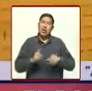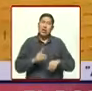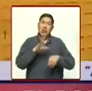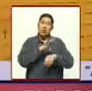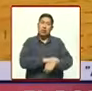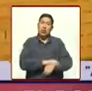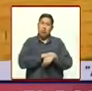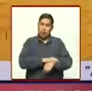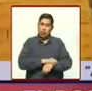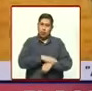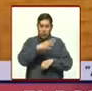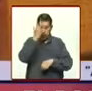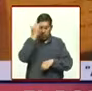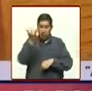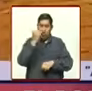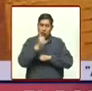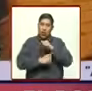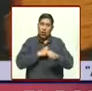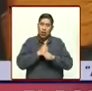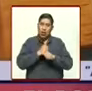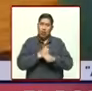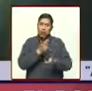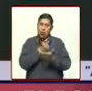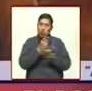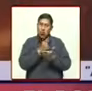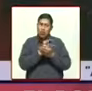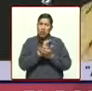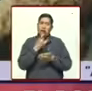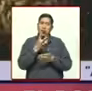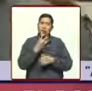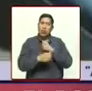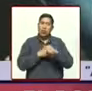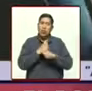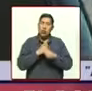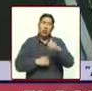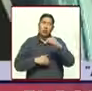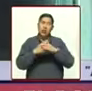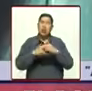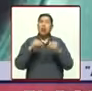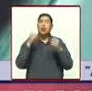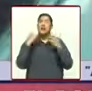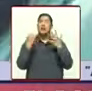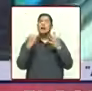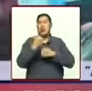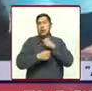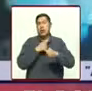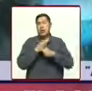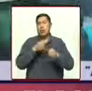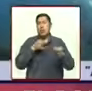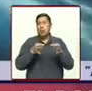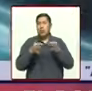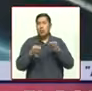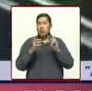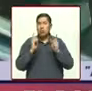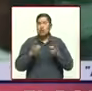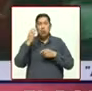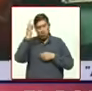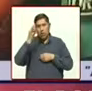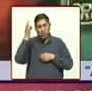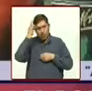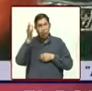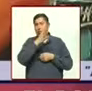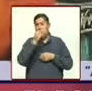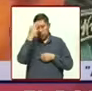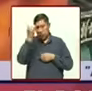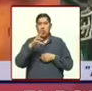ser aprehendido porque los años de acusación van de 2 hasta los 6 años. Esa fue la explicación que recibimos de la propia fiscalía.